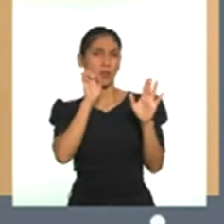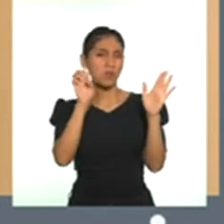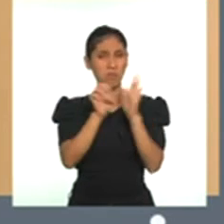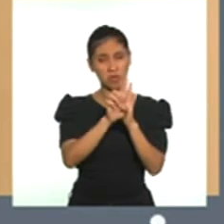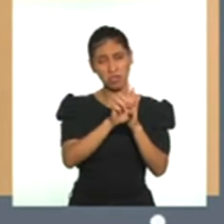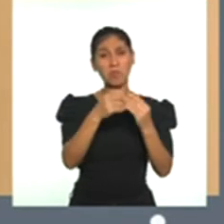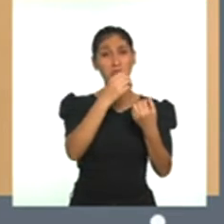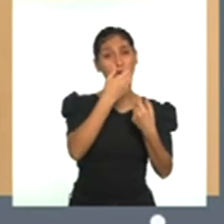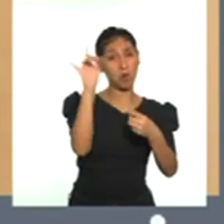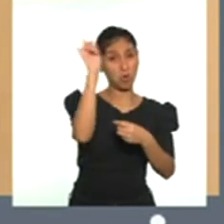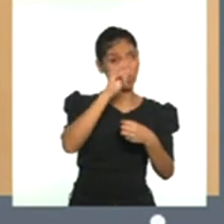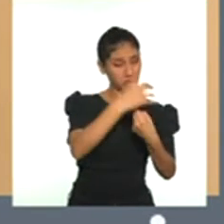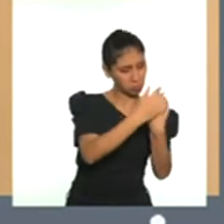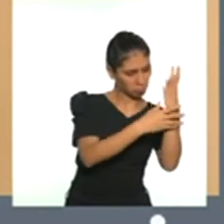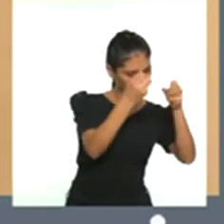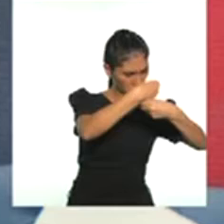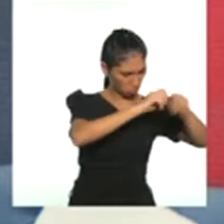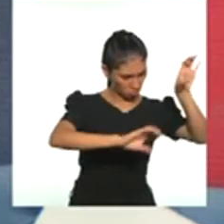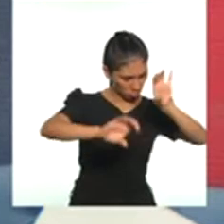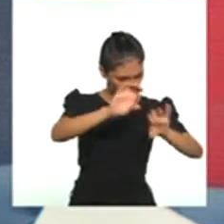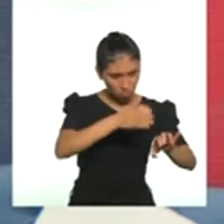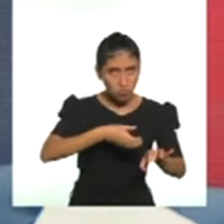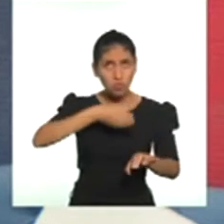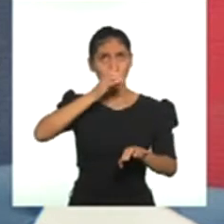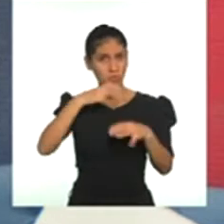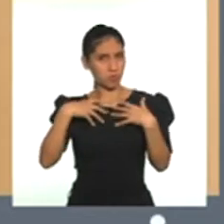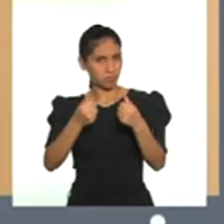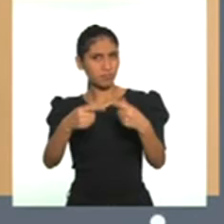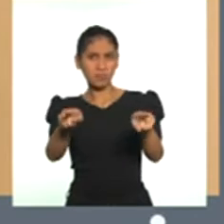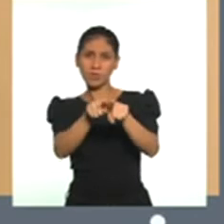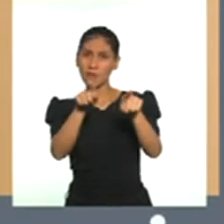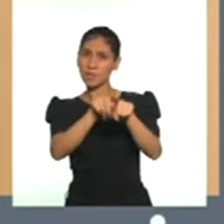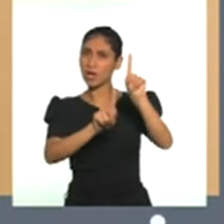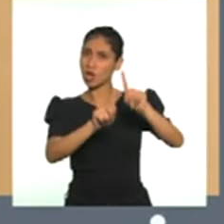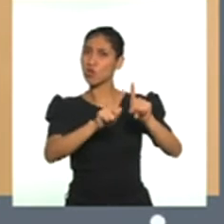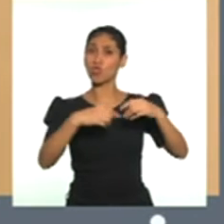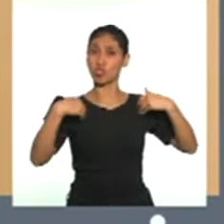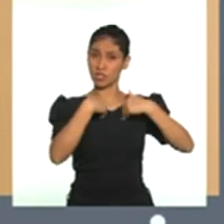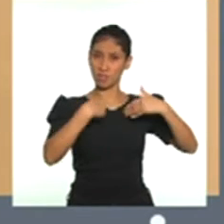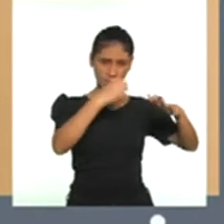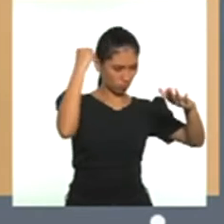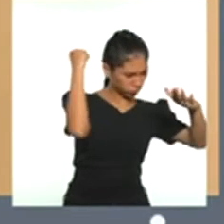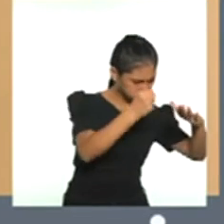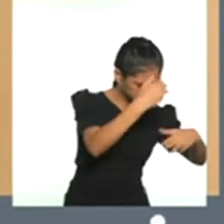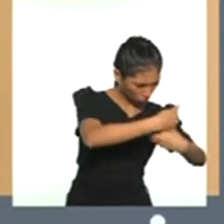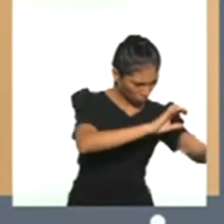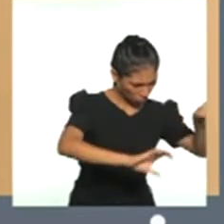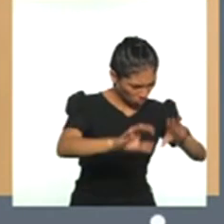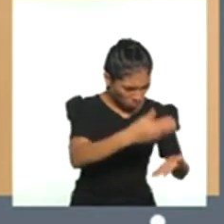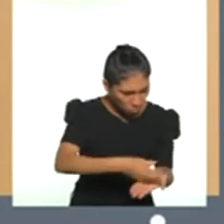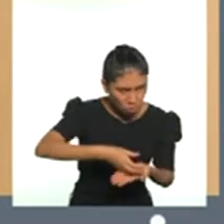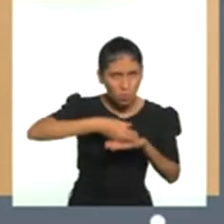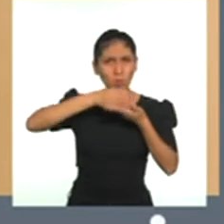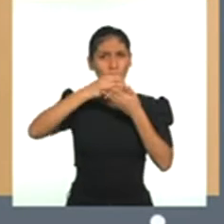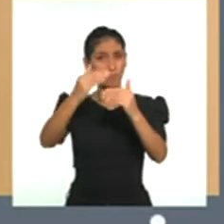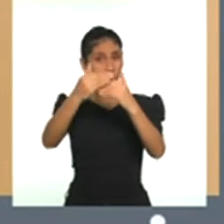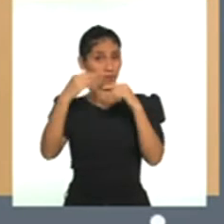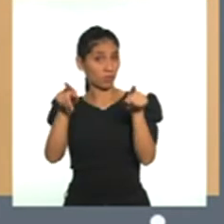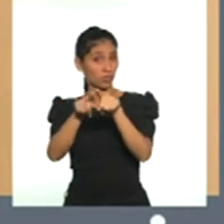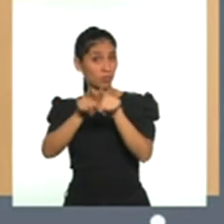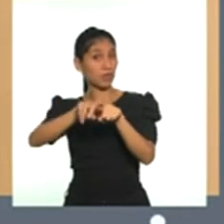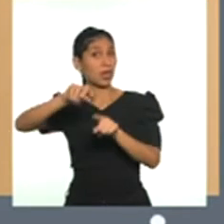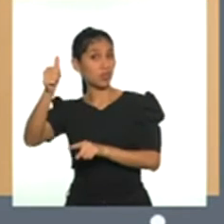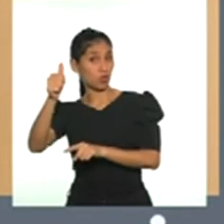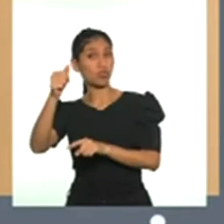como animales, vegetales y minerales. ¡Ajá! Y un nivel cultural al que denominamos medicina